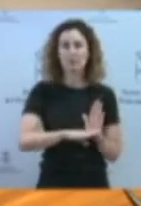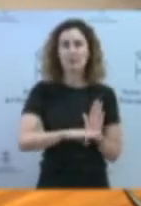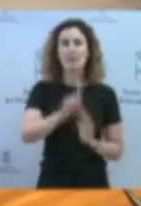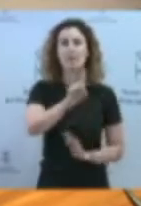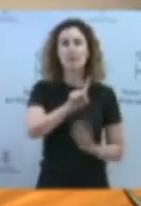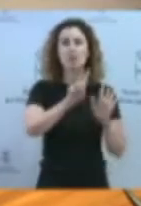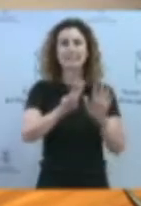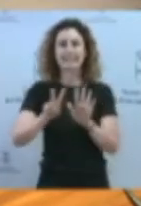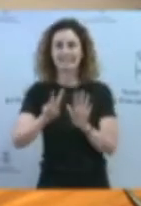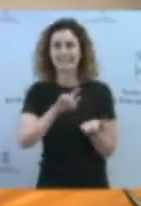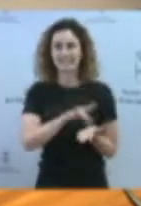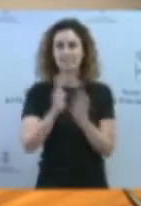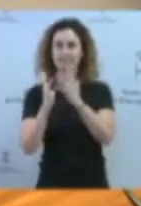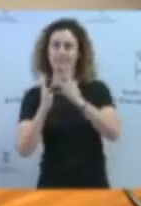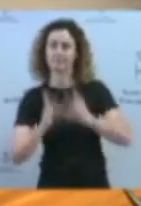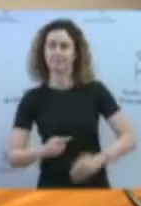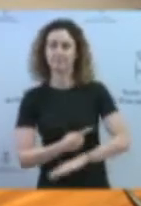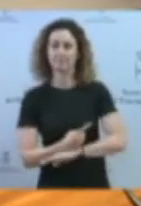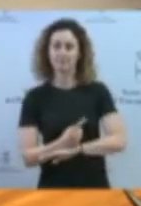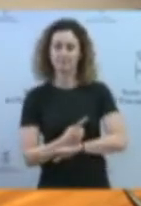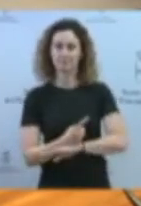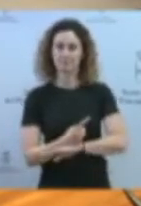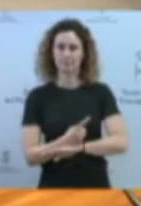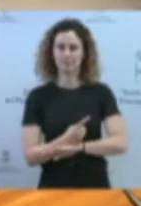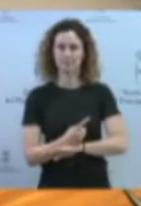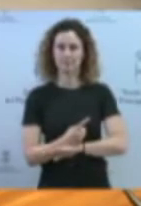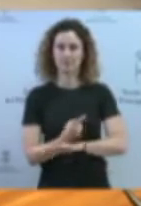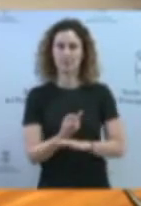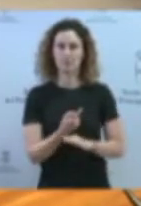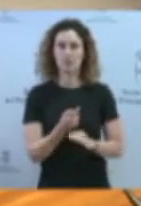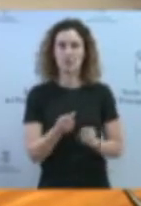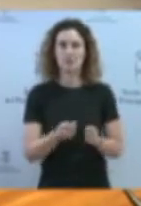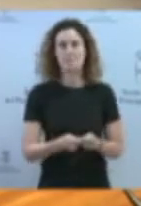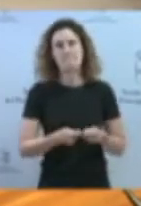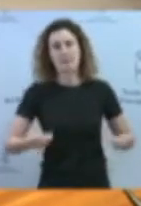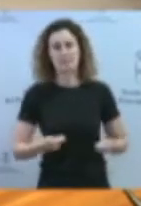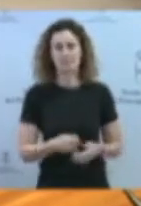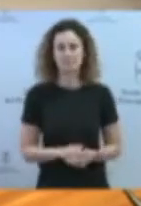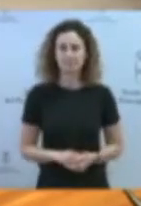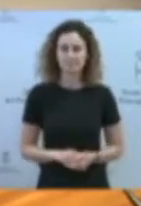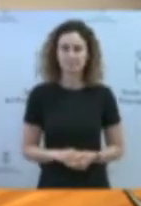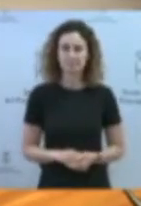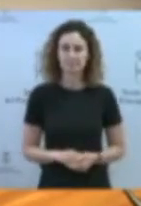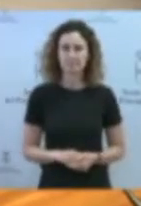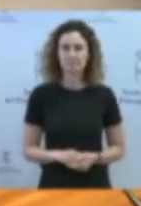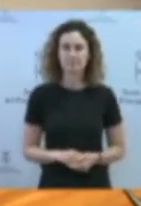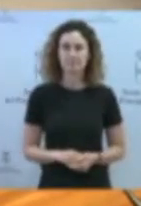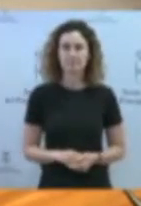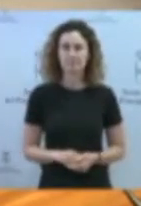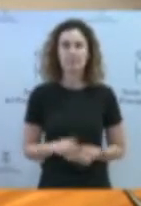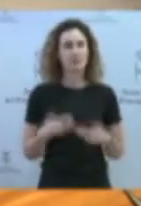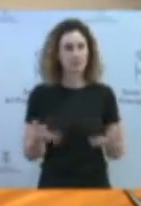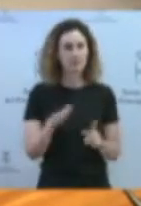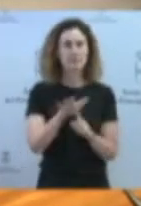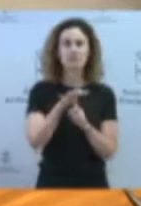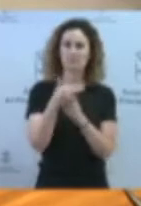se derivan de esos 177 periodos lectivos. Como consecuencia de la situación que se iba a producir en junio, en